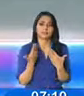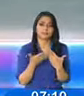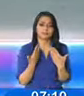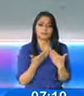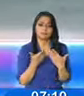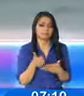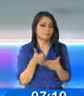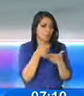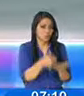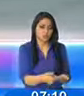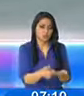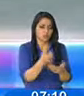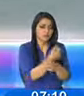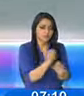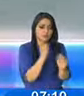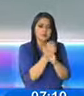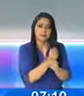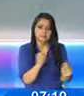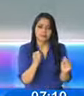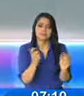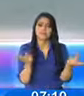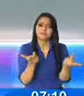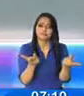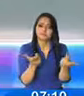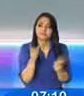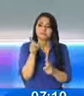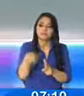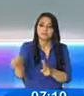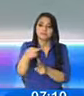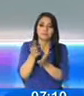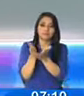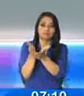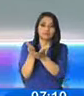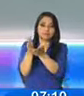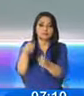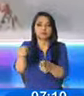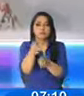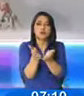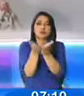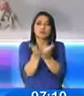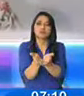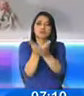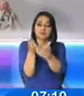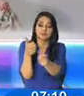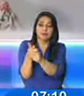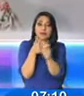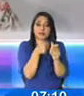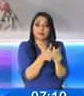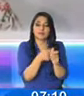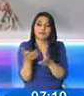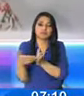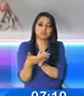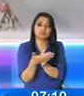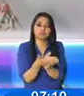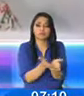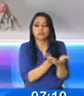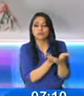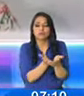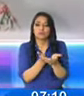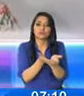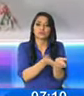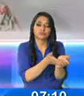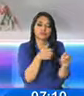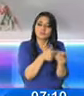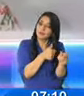pudo solventar con la colaboración de las embarcaciones que estuvieron próximas a la embarcación que se